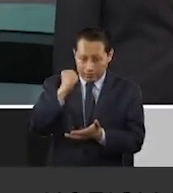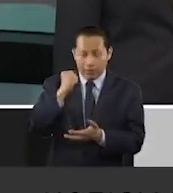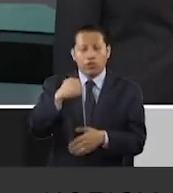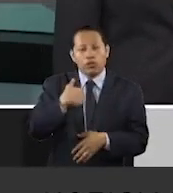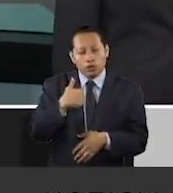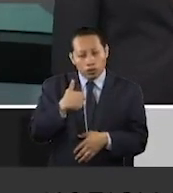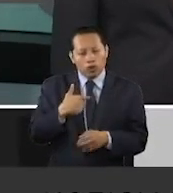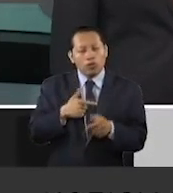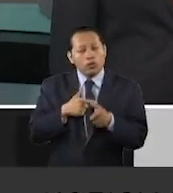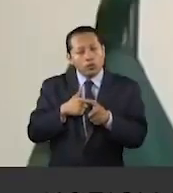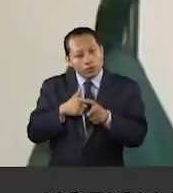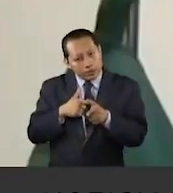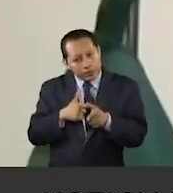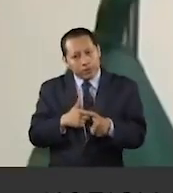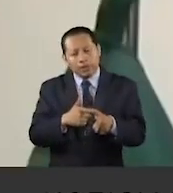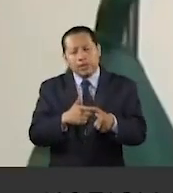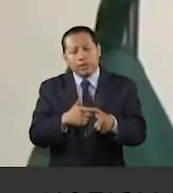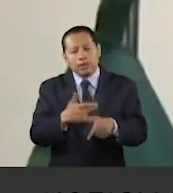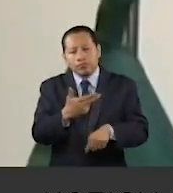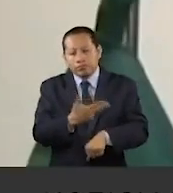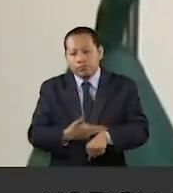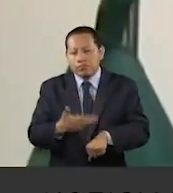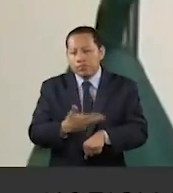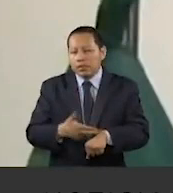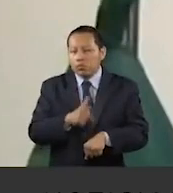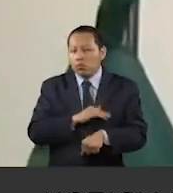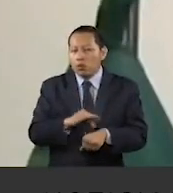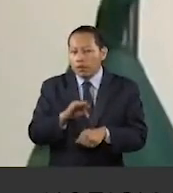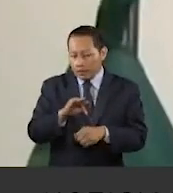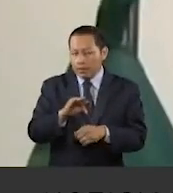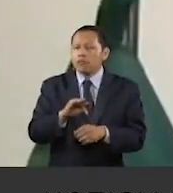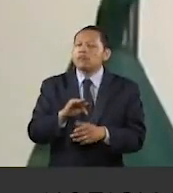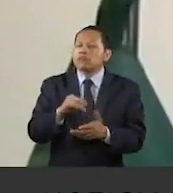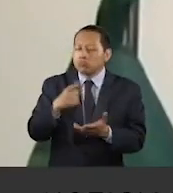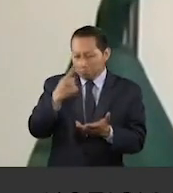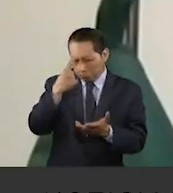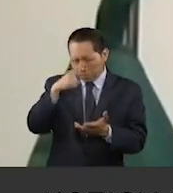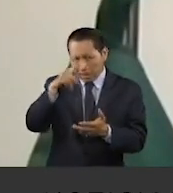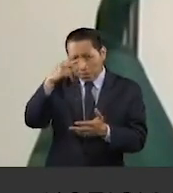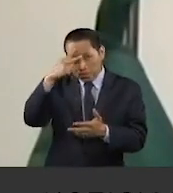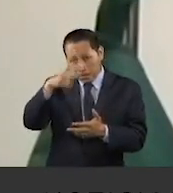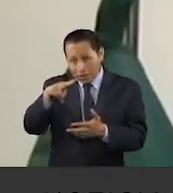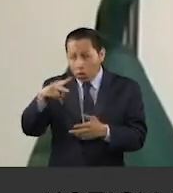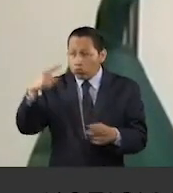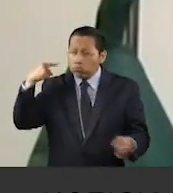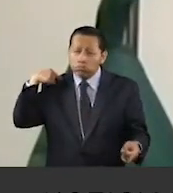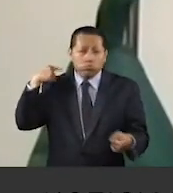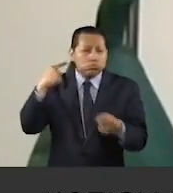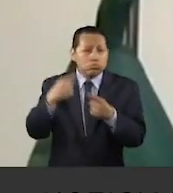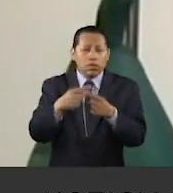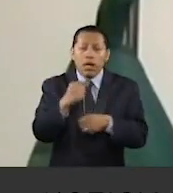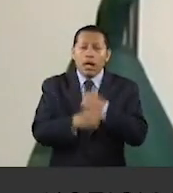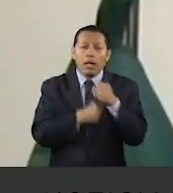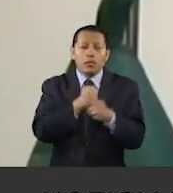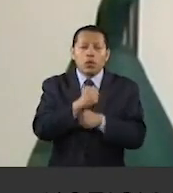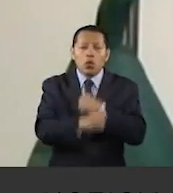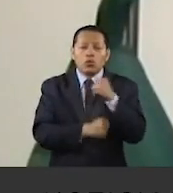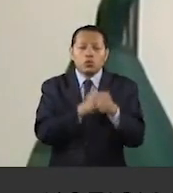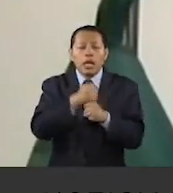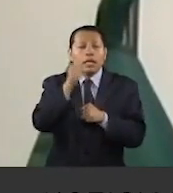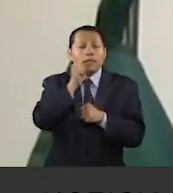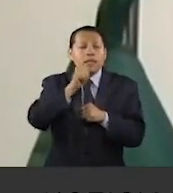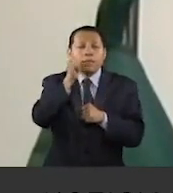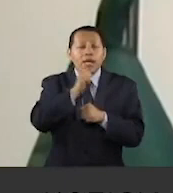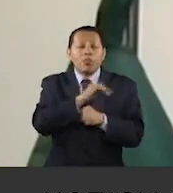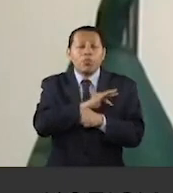continuaré el posicionamiento de México a lo largo de los años, que hemos estado siempre